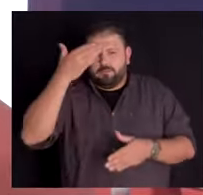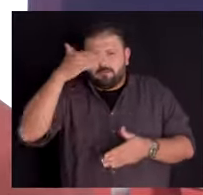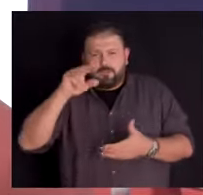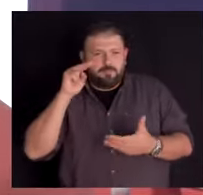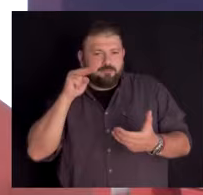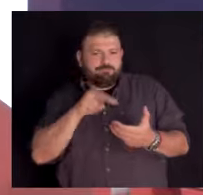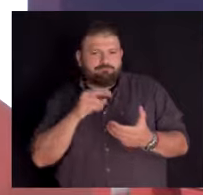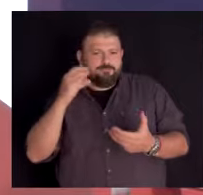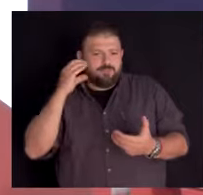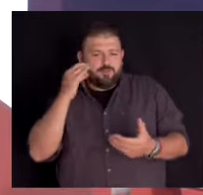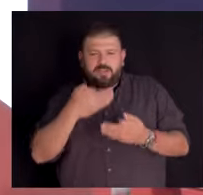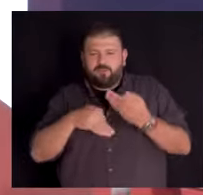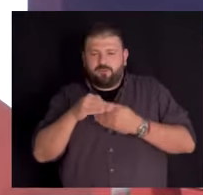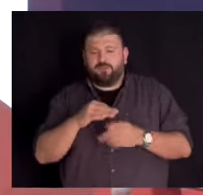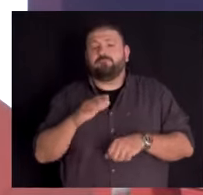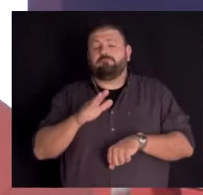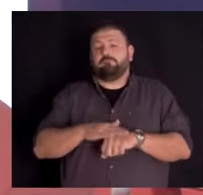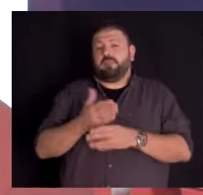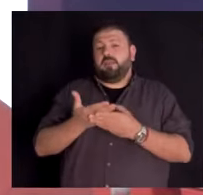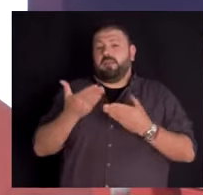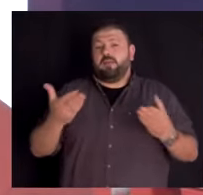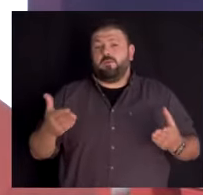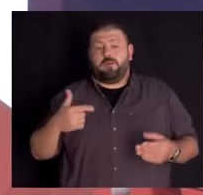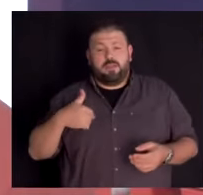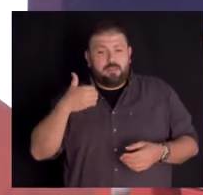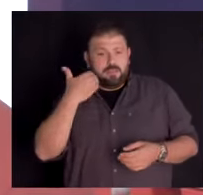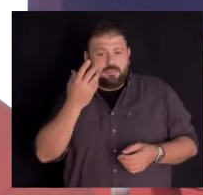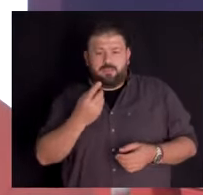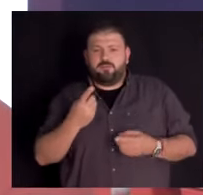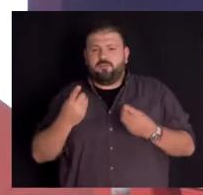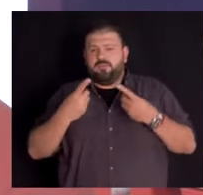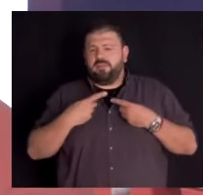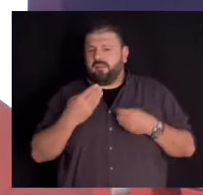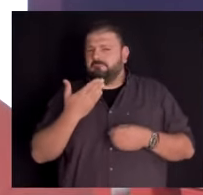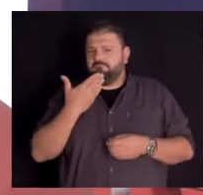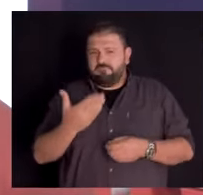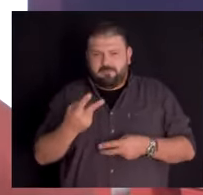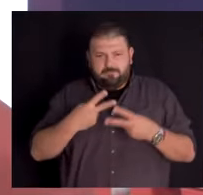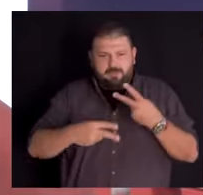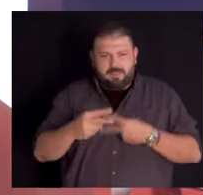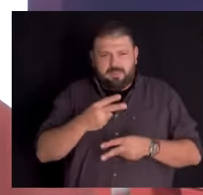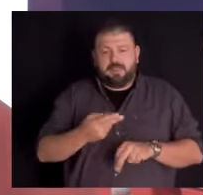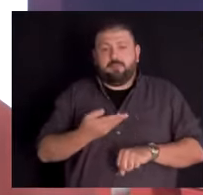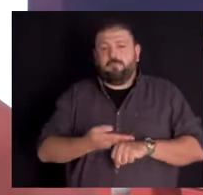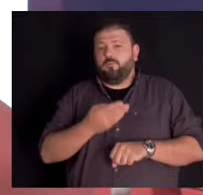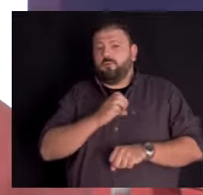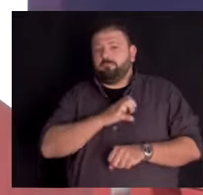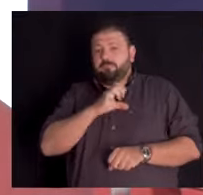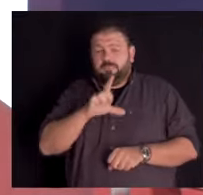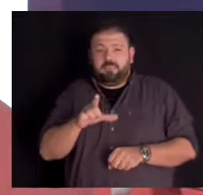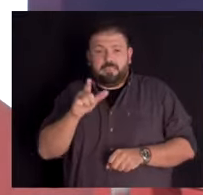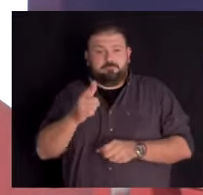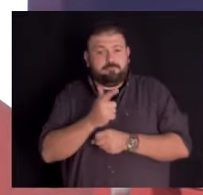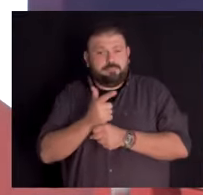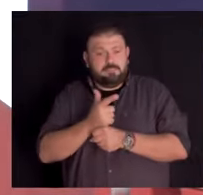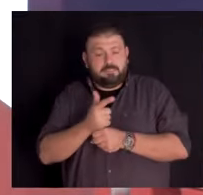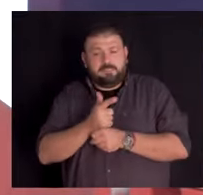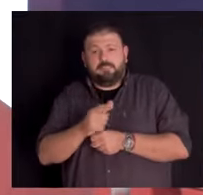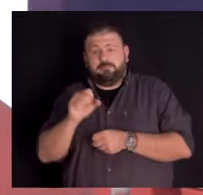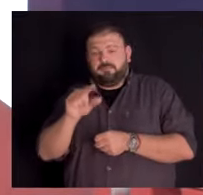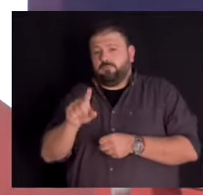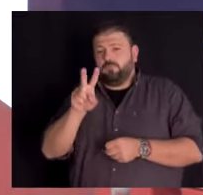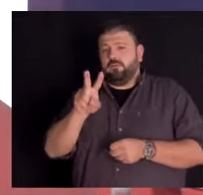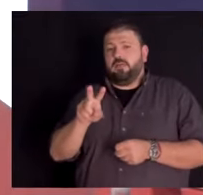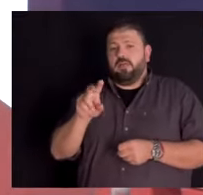ya sin más preámbulo, le quiero dar la bienvenida a nuestra invitada muy muy especial, la licenciada Ariana López, que como siempre es un